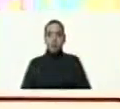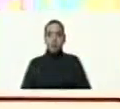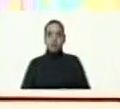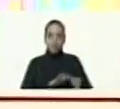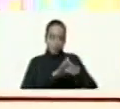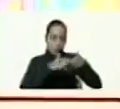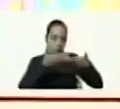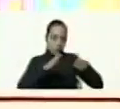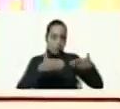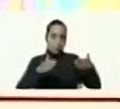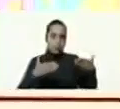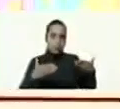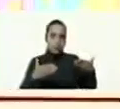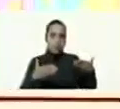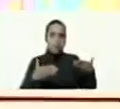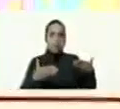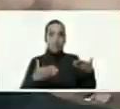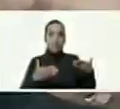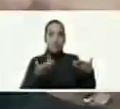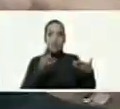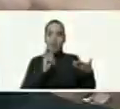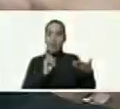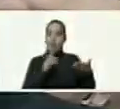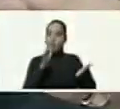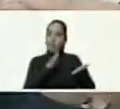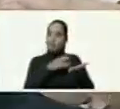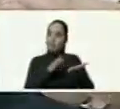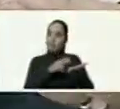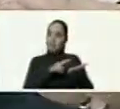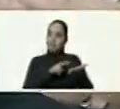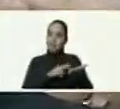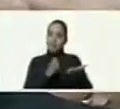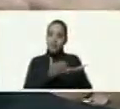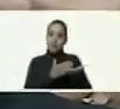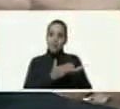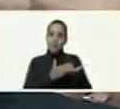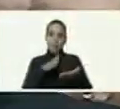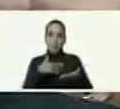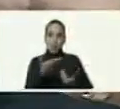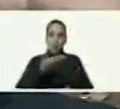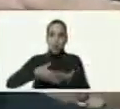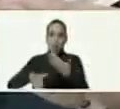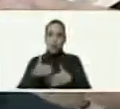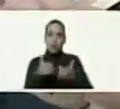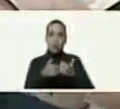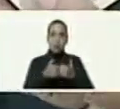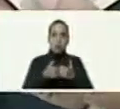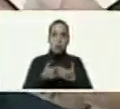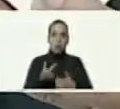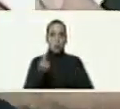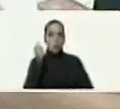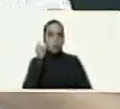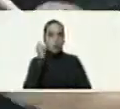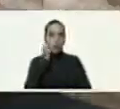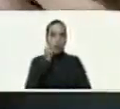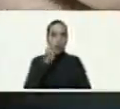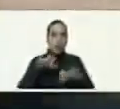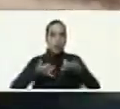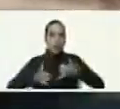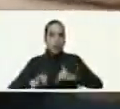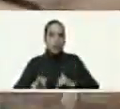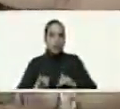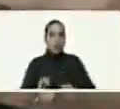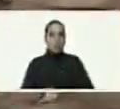Proyectiles de poesía. Mire, aquí tiene su libro. Lo puede compartir con su novia, con su novio, con su hijo, con su